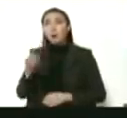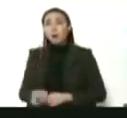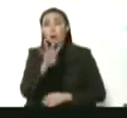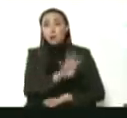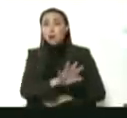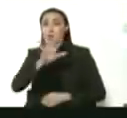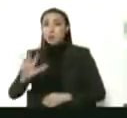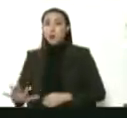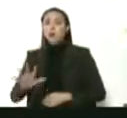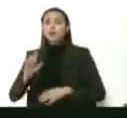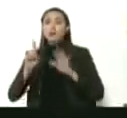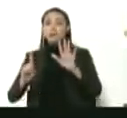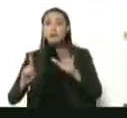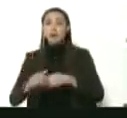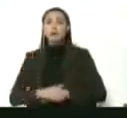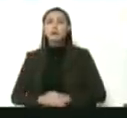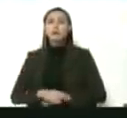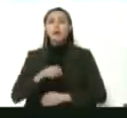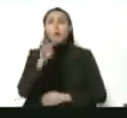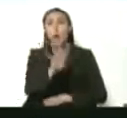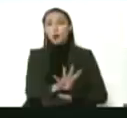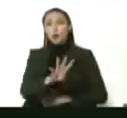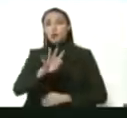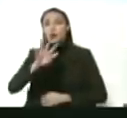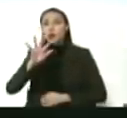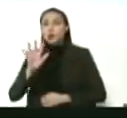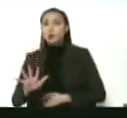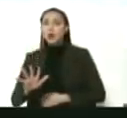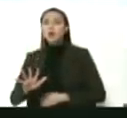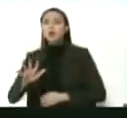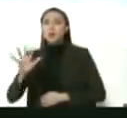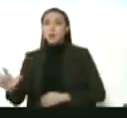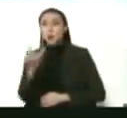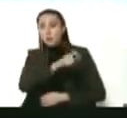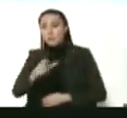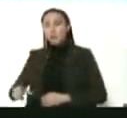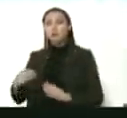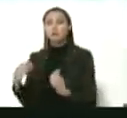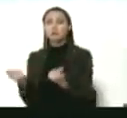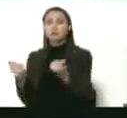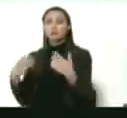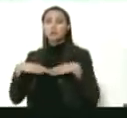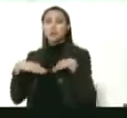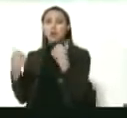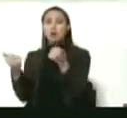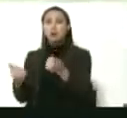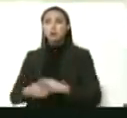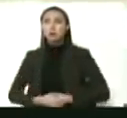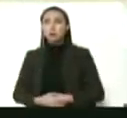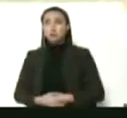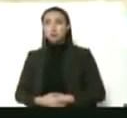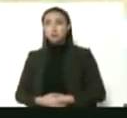456 casos nuevos y 455 recuperados por día. Casi ras con ras,